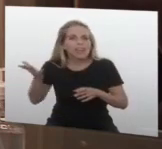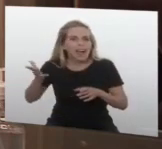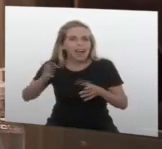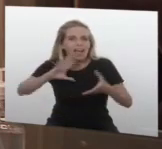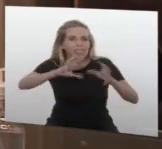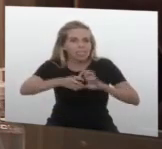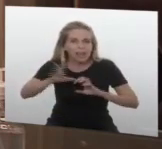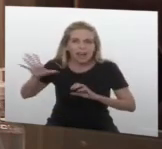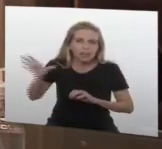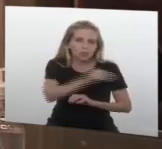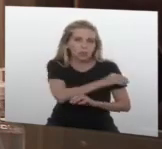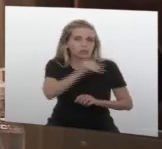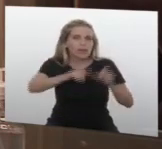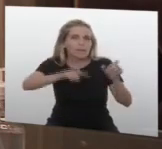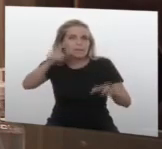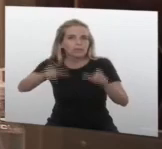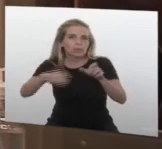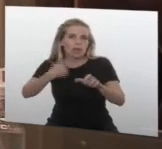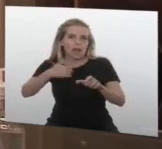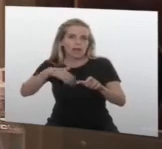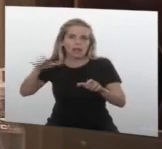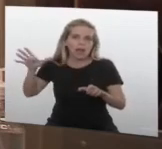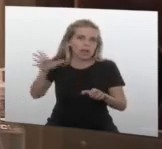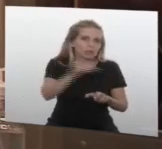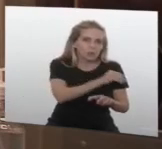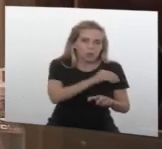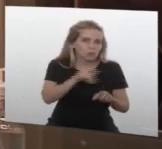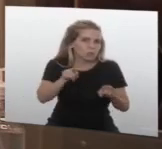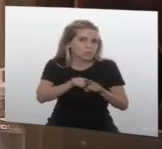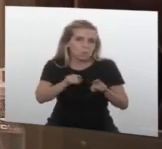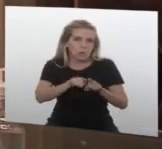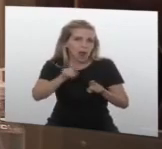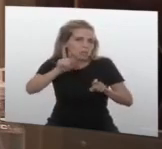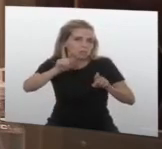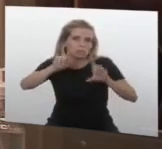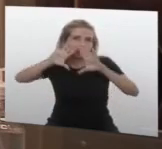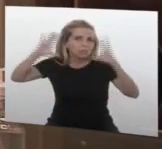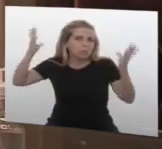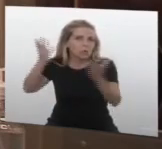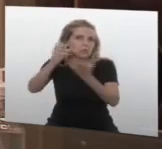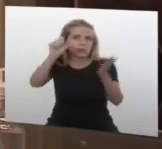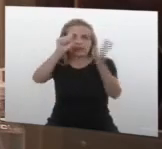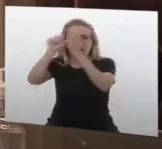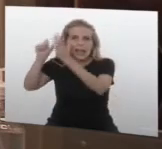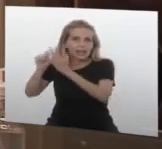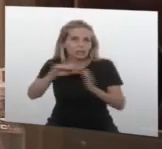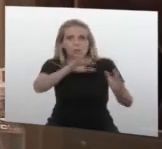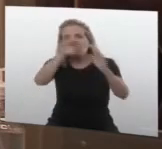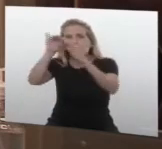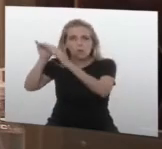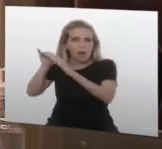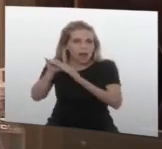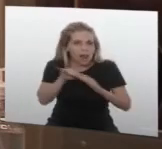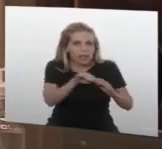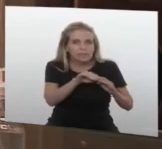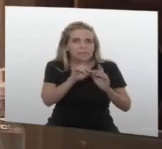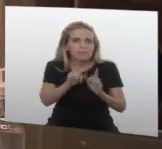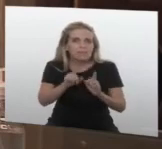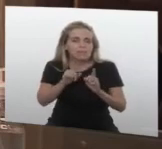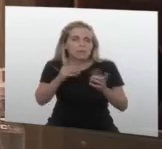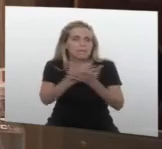con el esfuerzo de todos los empleados de salud. Pero la responsabilidad es